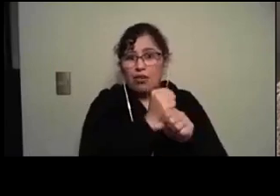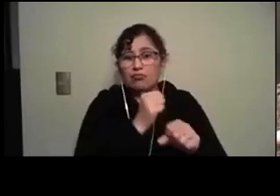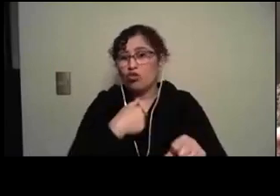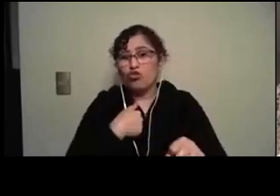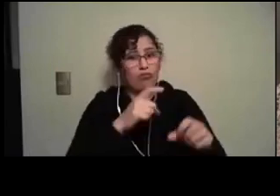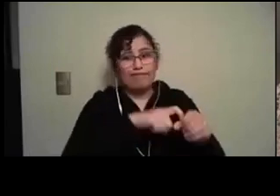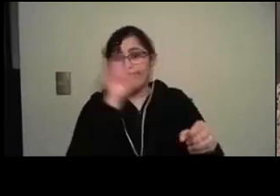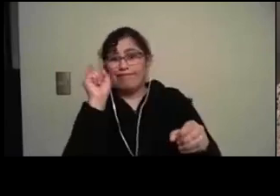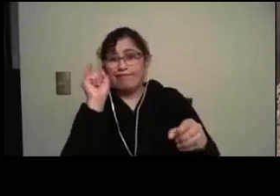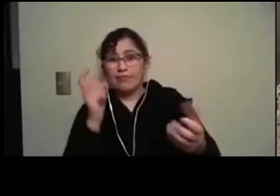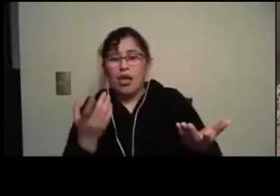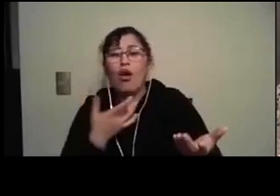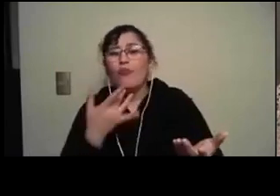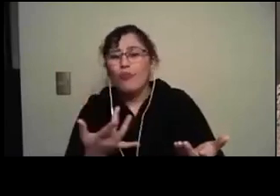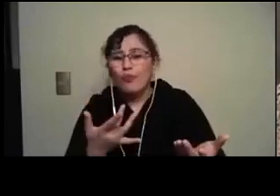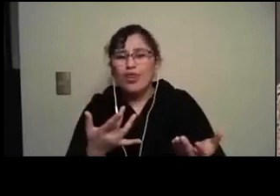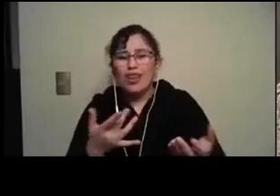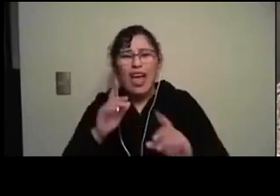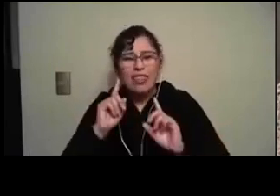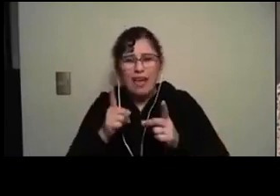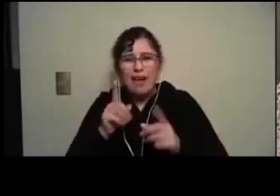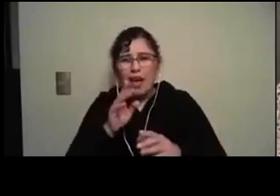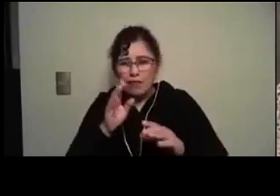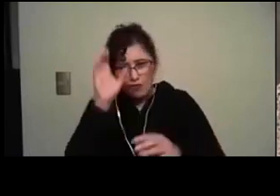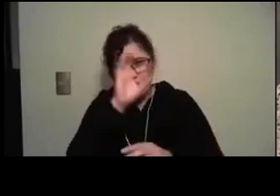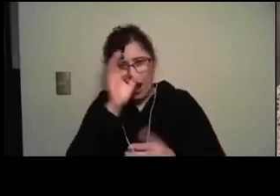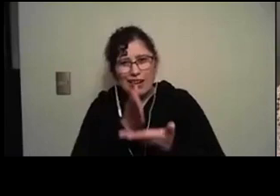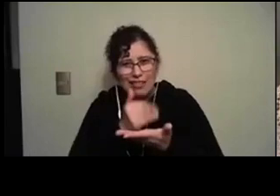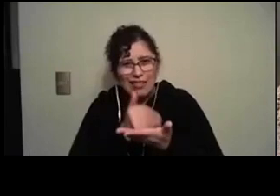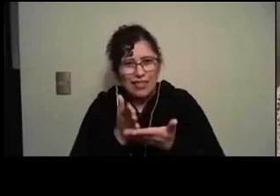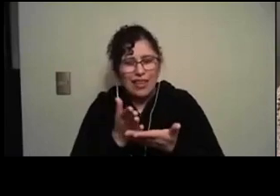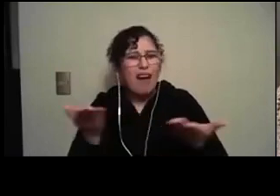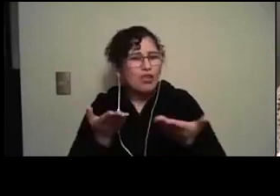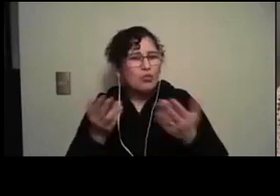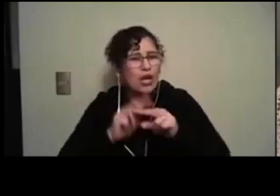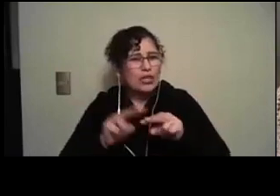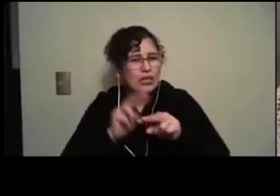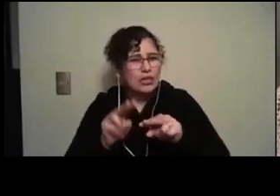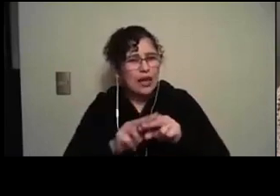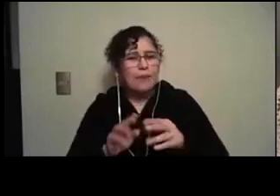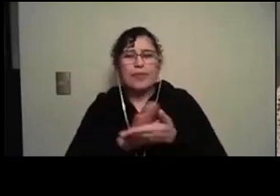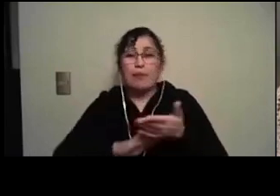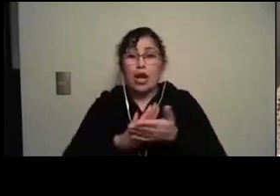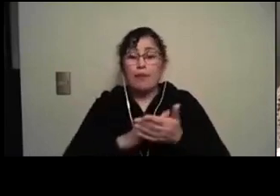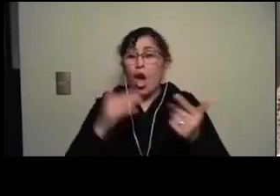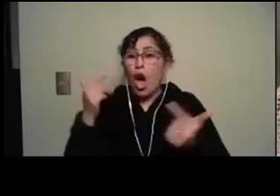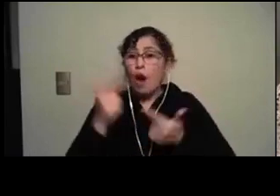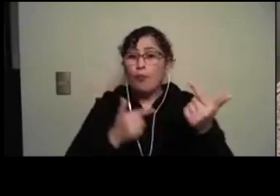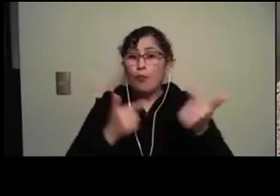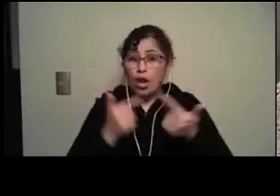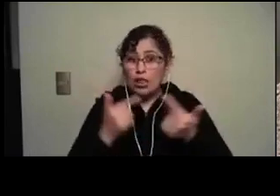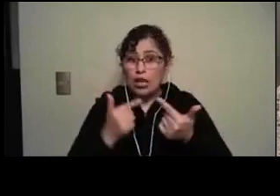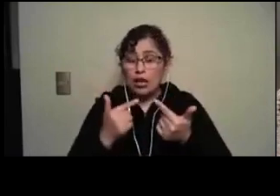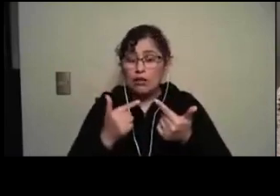que buscar la estrategia de cómo poder hacerlo, ¿ya? Entonces, desde las políticas se tiene que impulsar y desarrollar ya